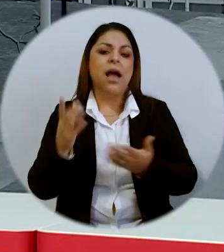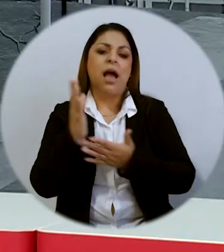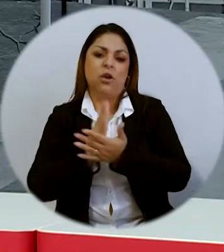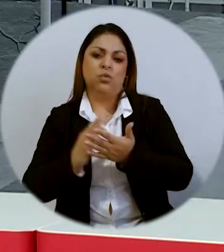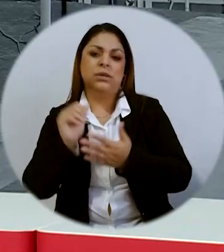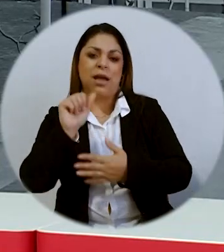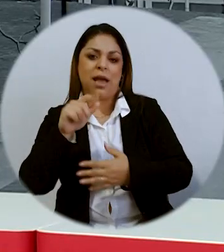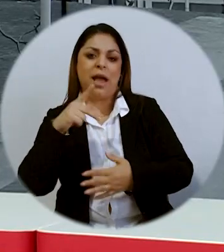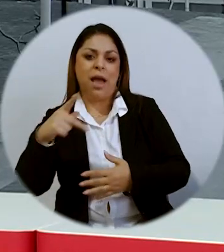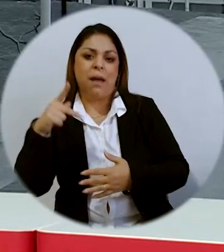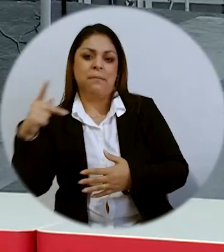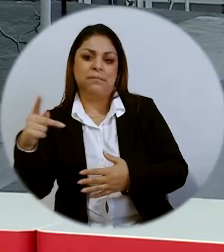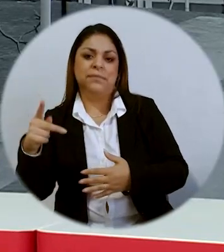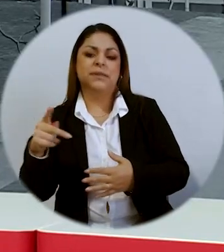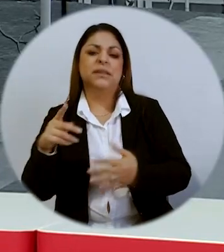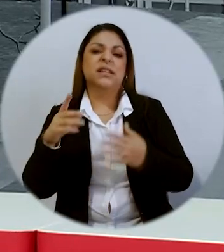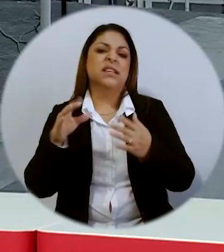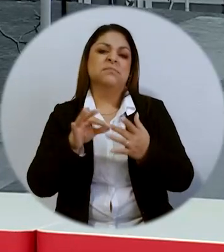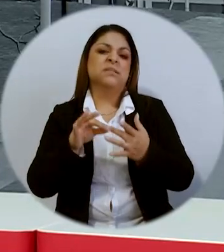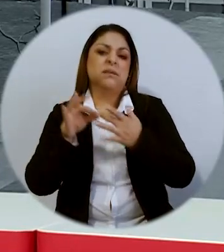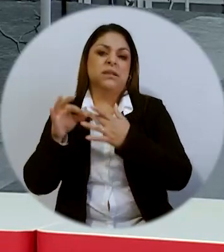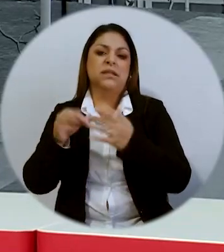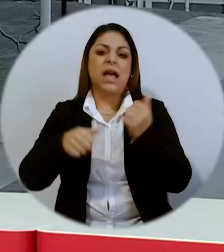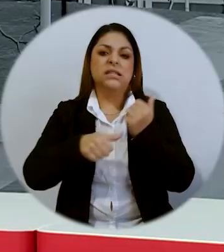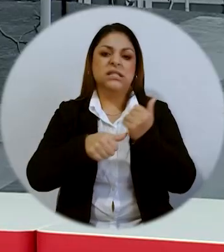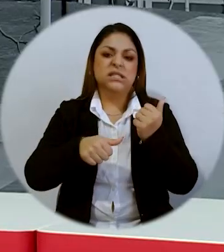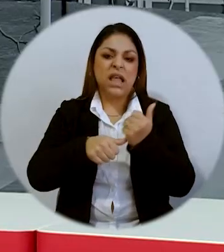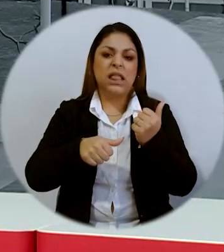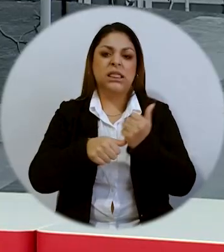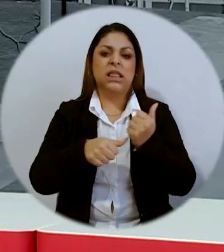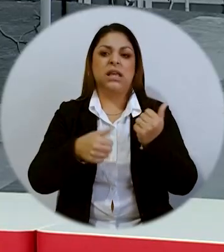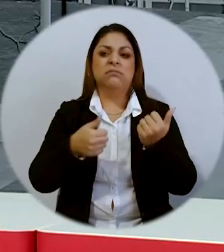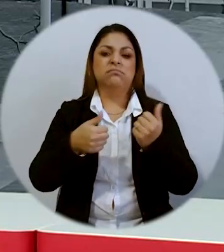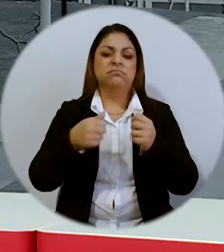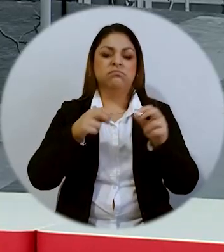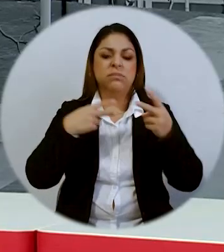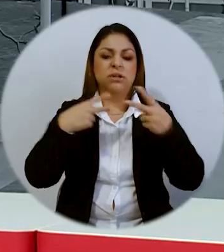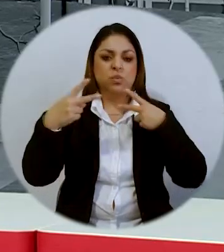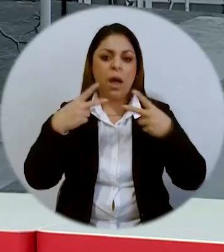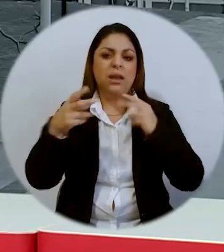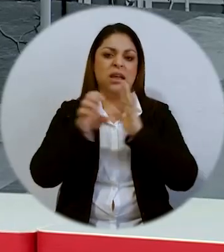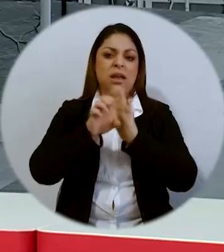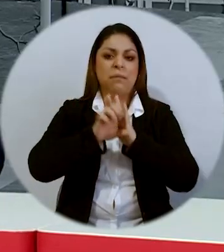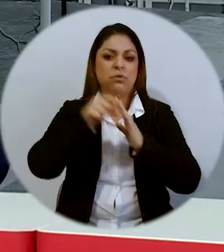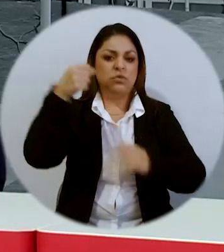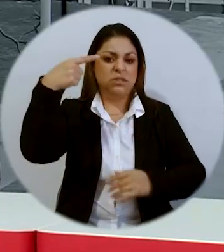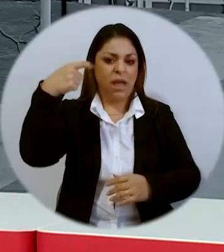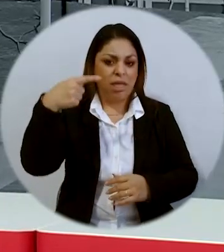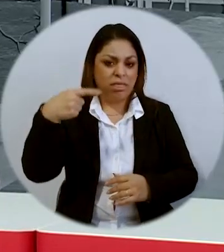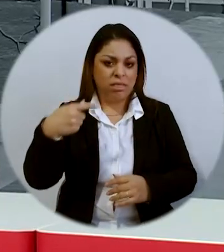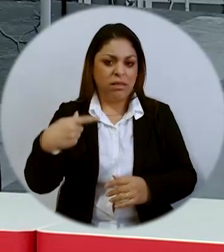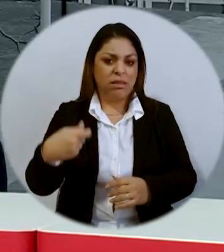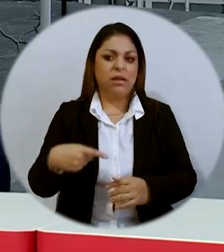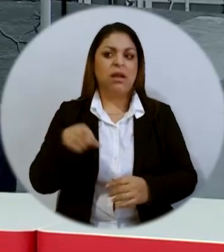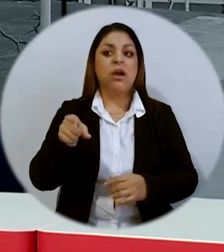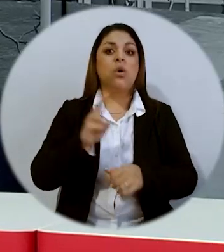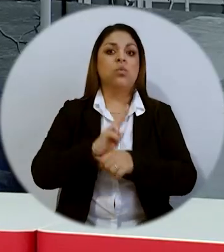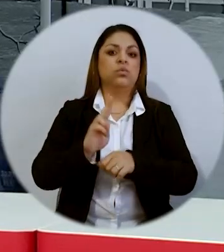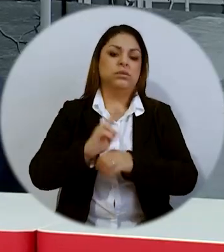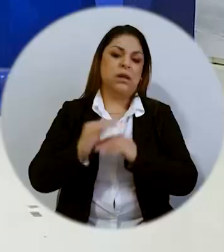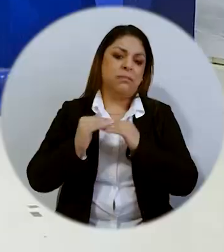fundamentalmente ciertas aplicaciones de tipo de asistentes virtuales, chatbots y etcétera, son las